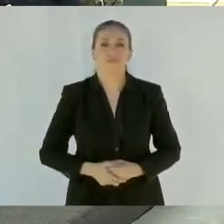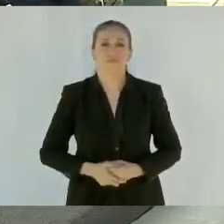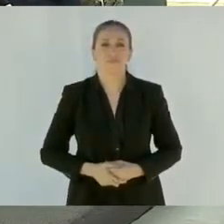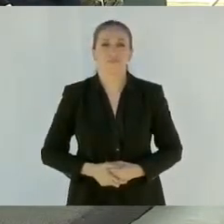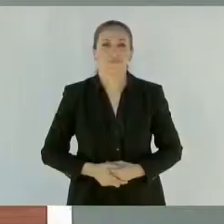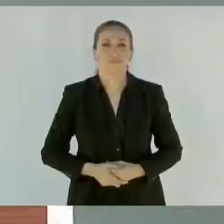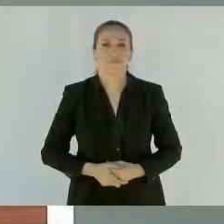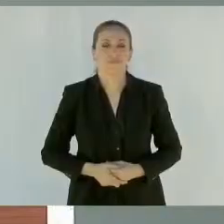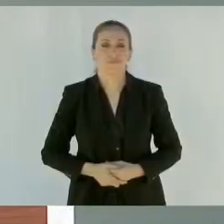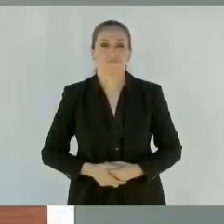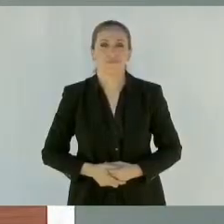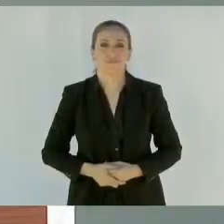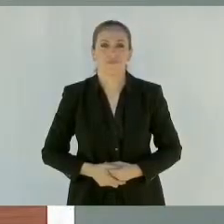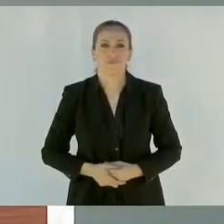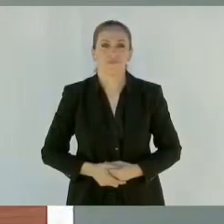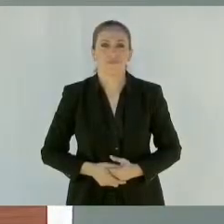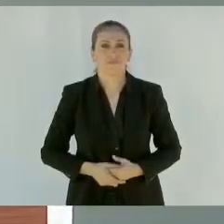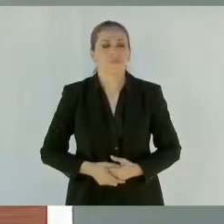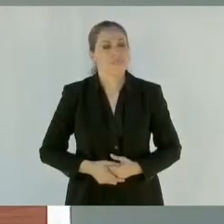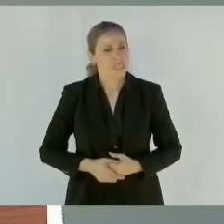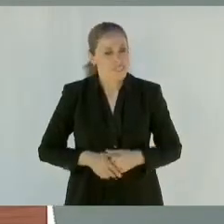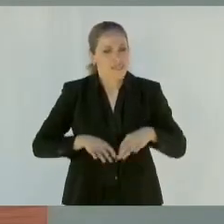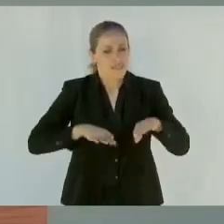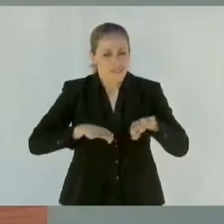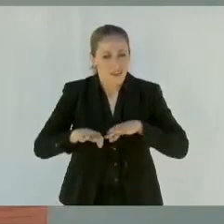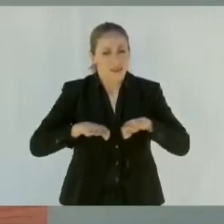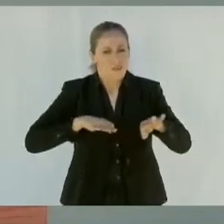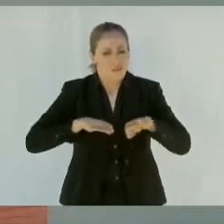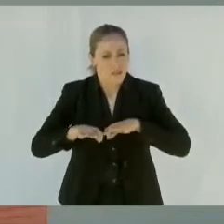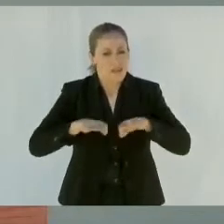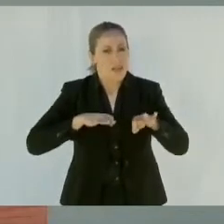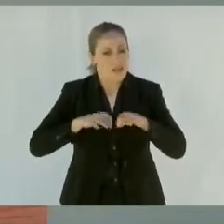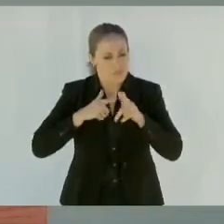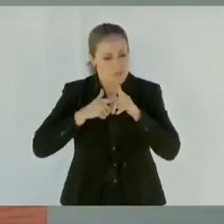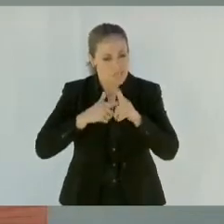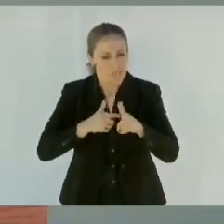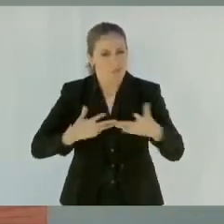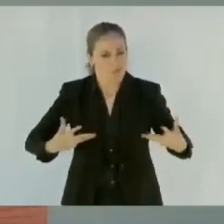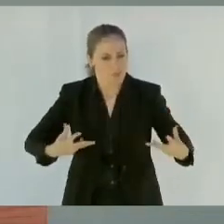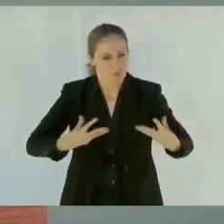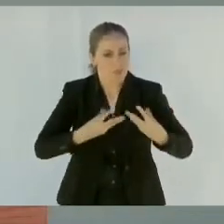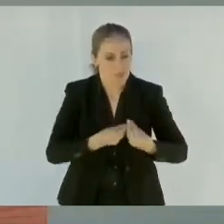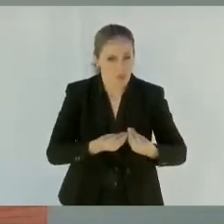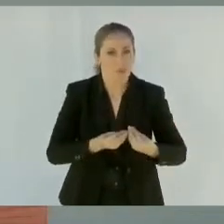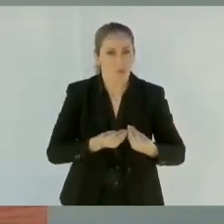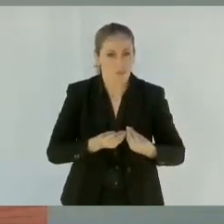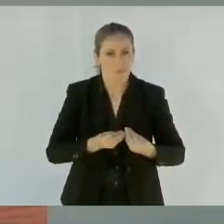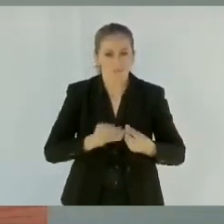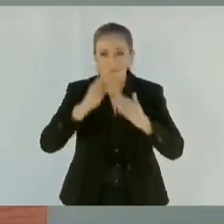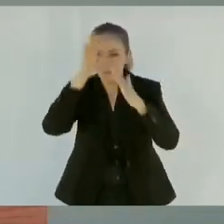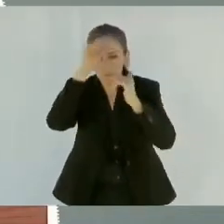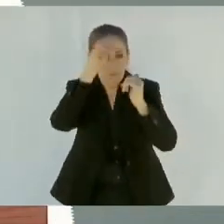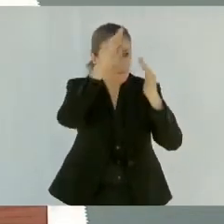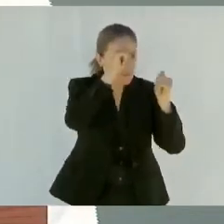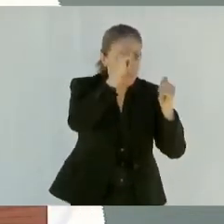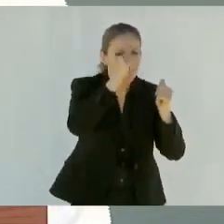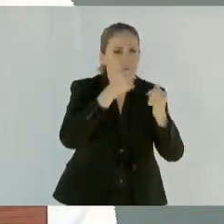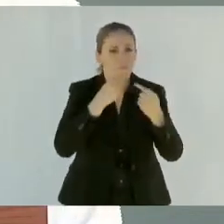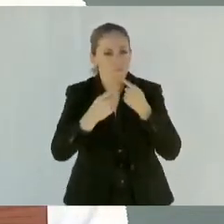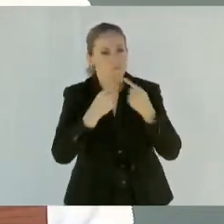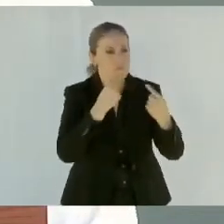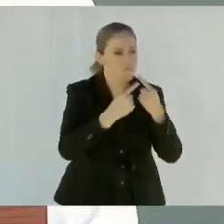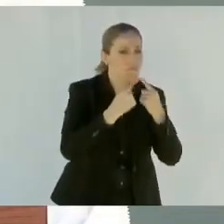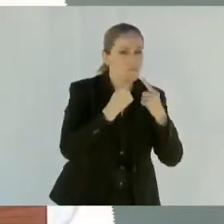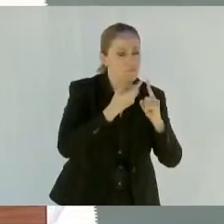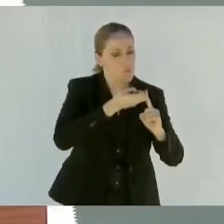Estamos trabajando juntos de manera coordinada, como aquí lo expresó el